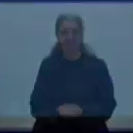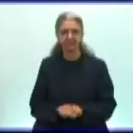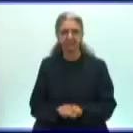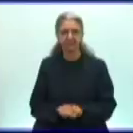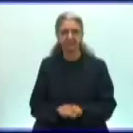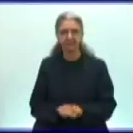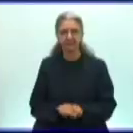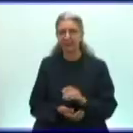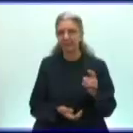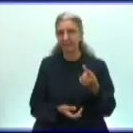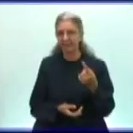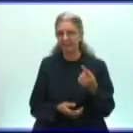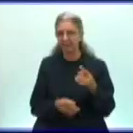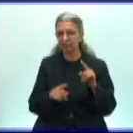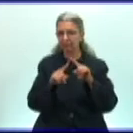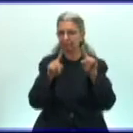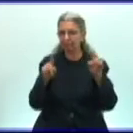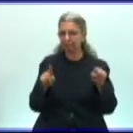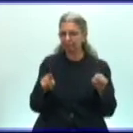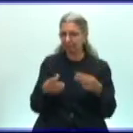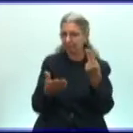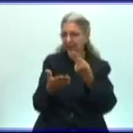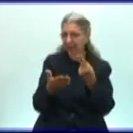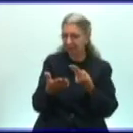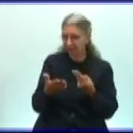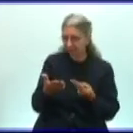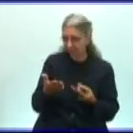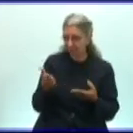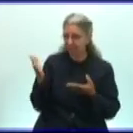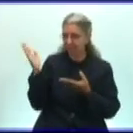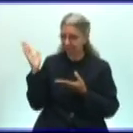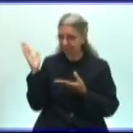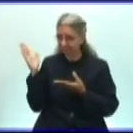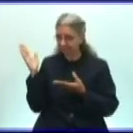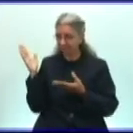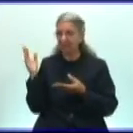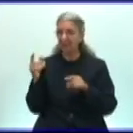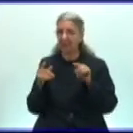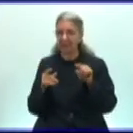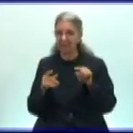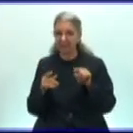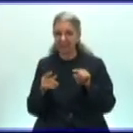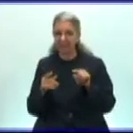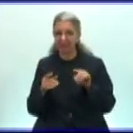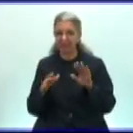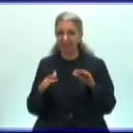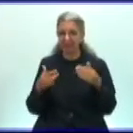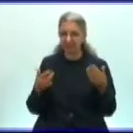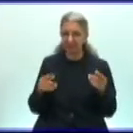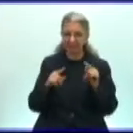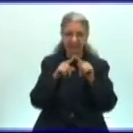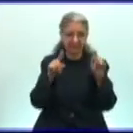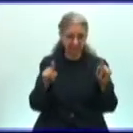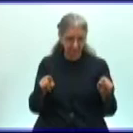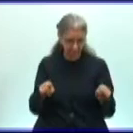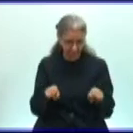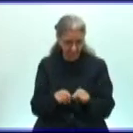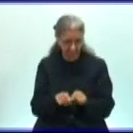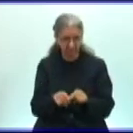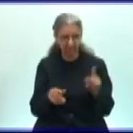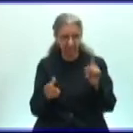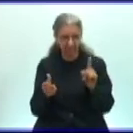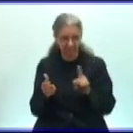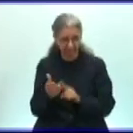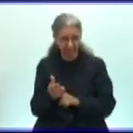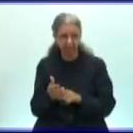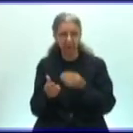Primeramente, realicemos el diseño del circuito eléctrico. Acá le estamos mostrando el circuito eléctrico. Pueden ustedes